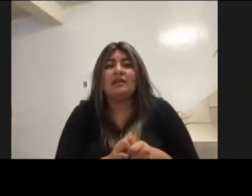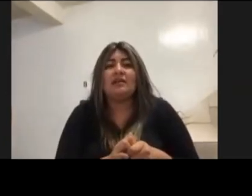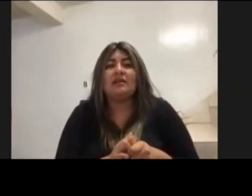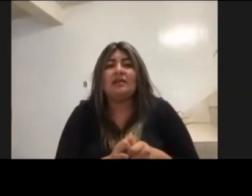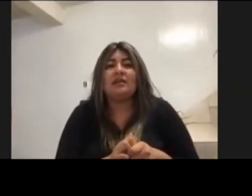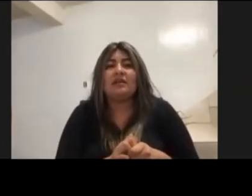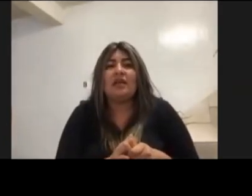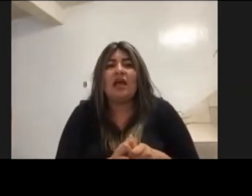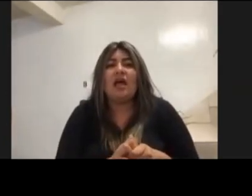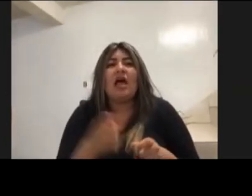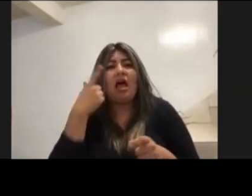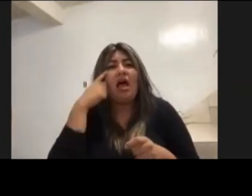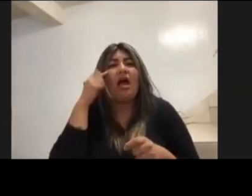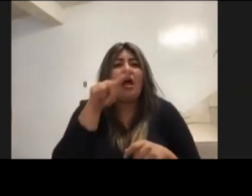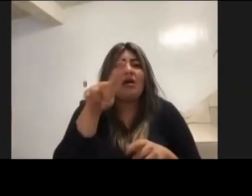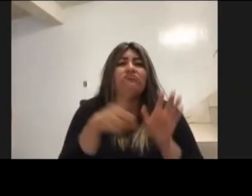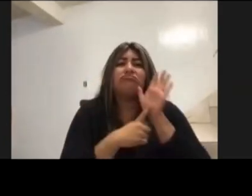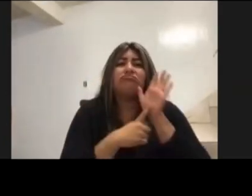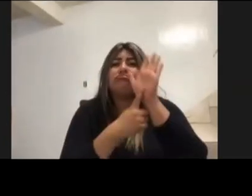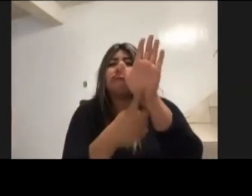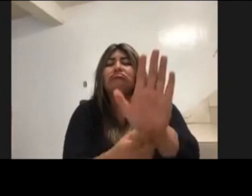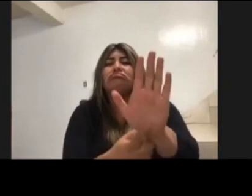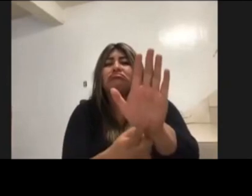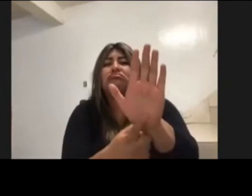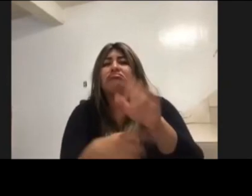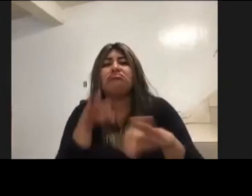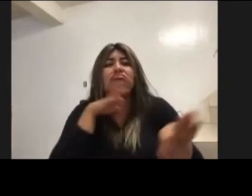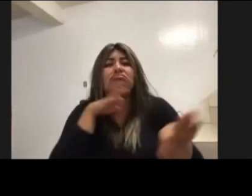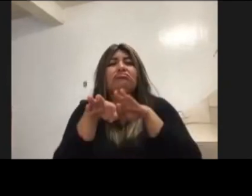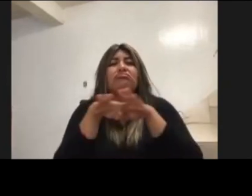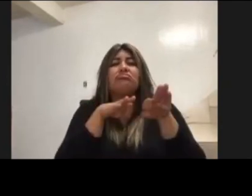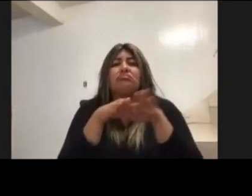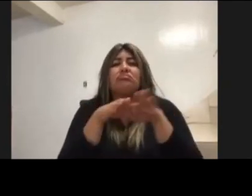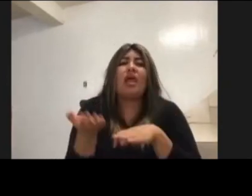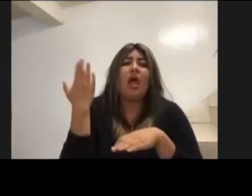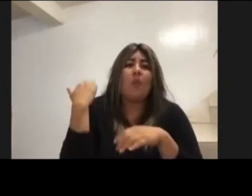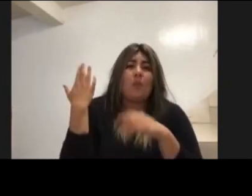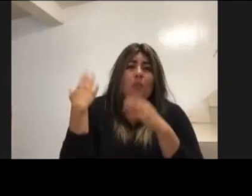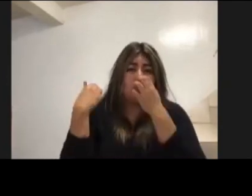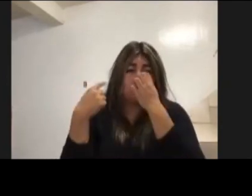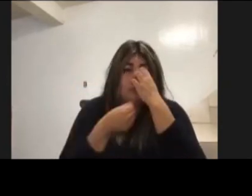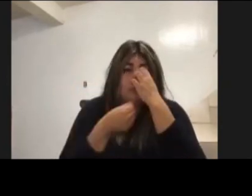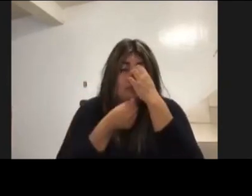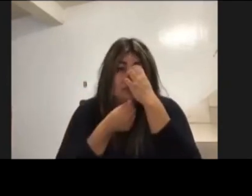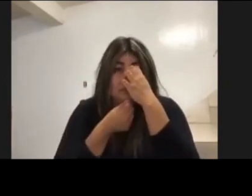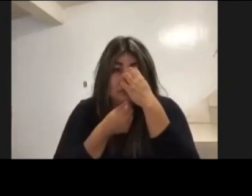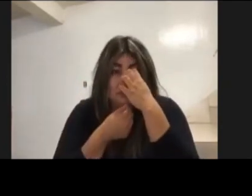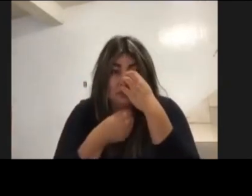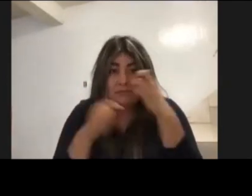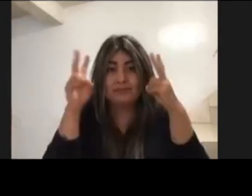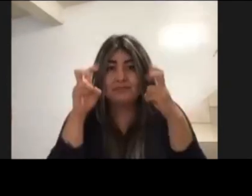Aquí vemos, por ejemplo, una evidencia. Aquí el tema era el eclipse,